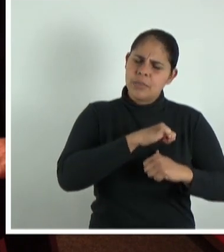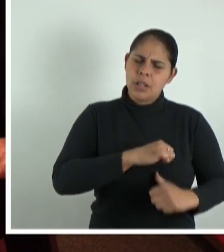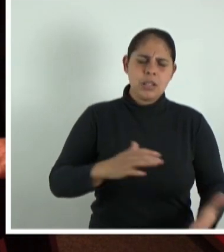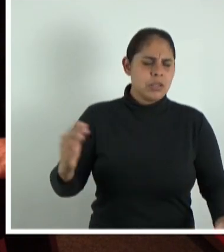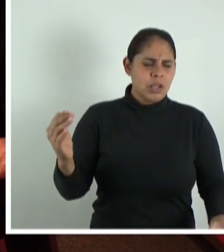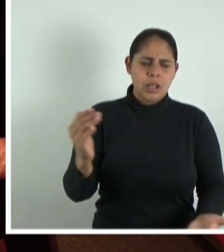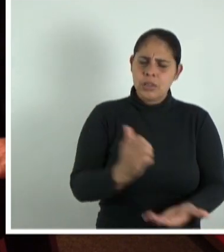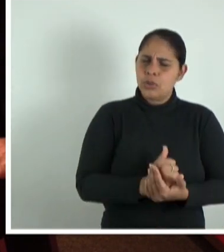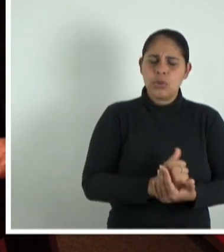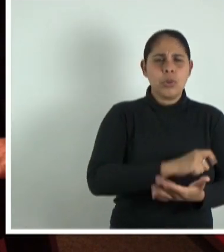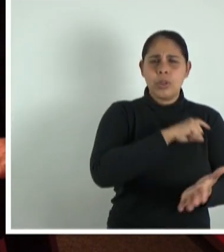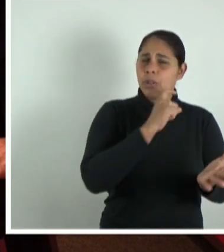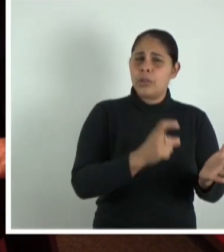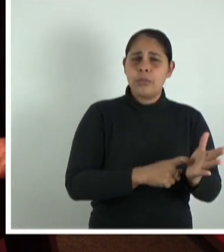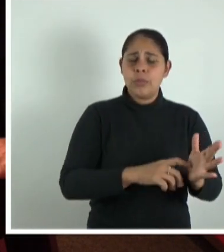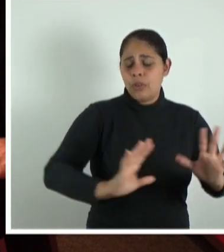completamente en la gracia.